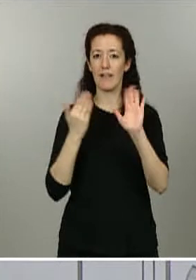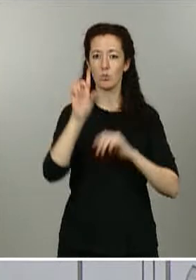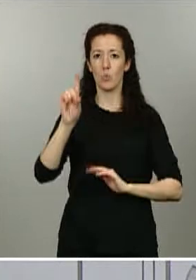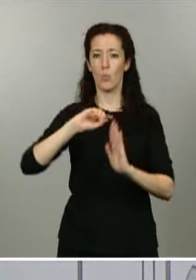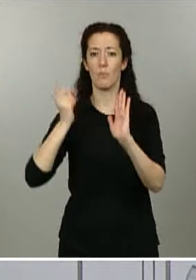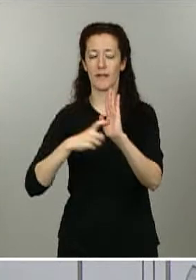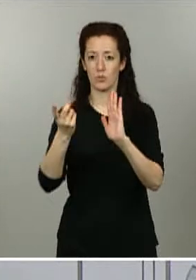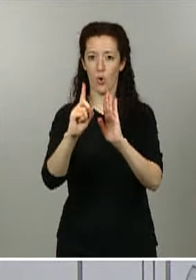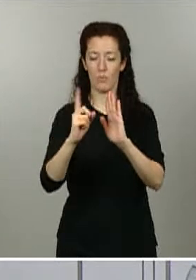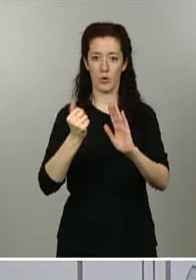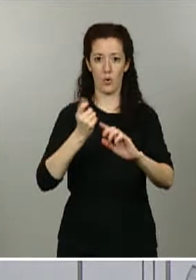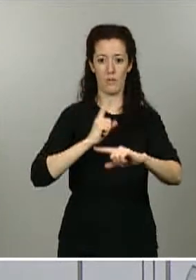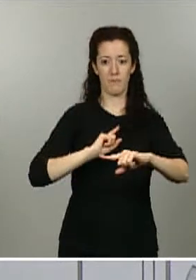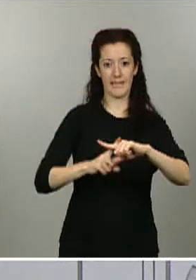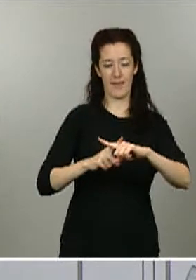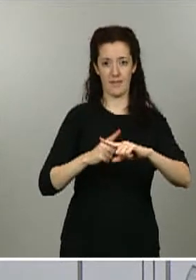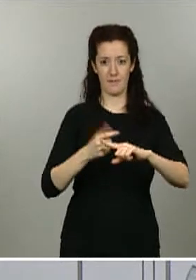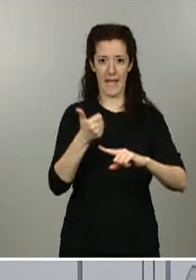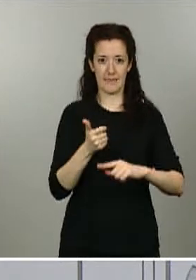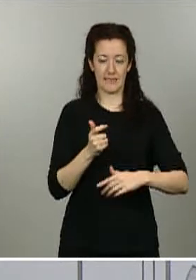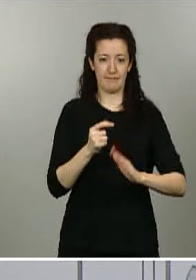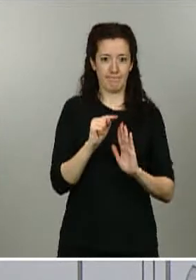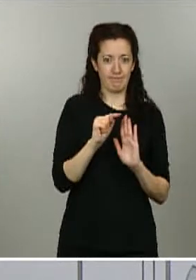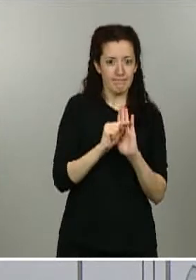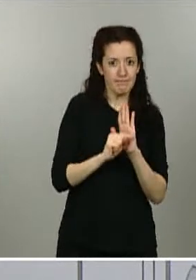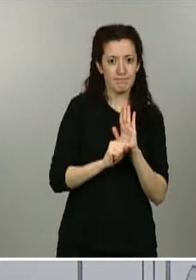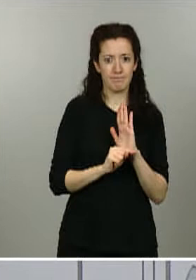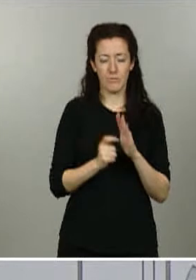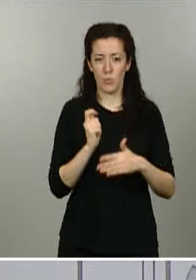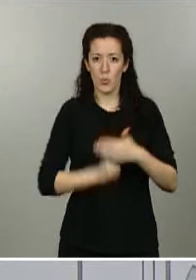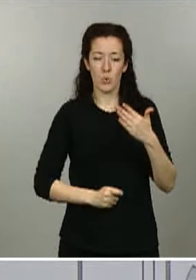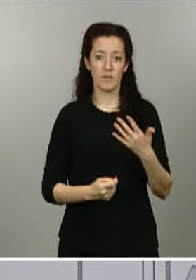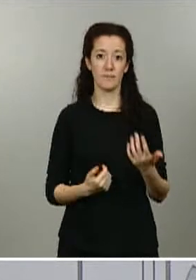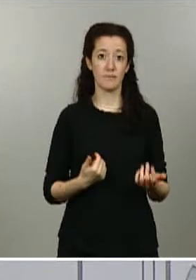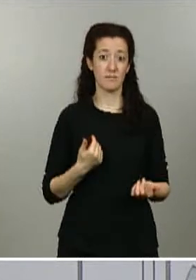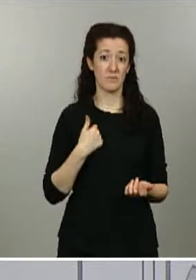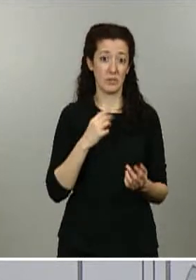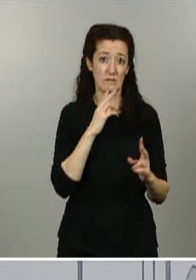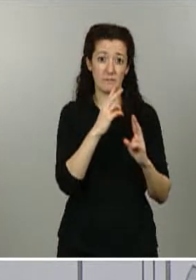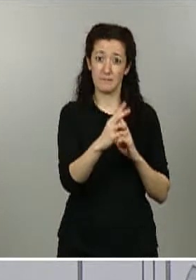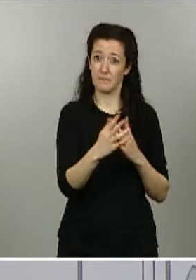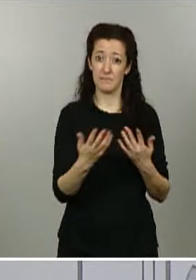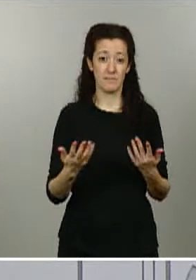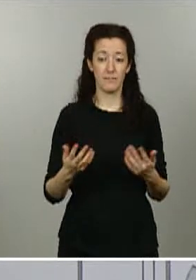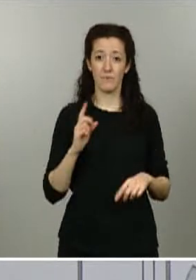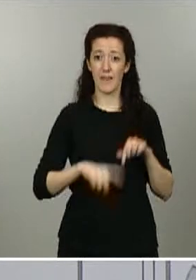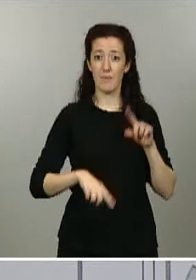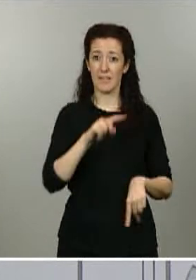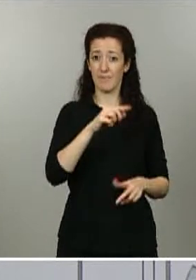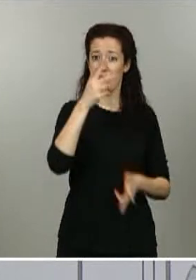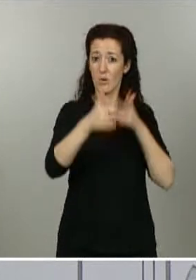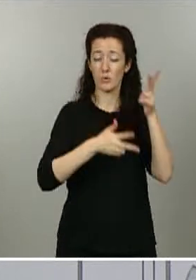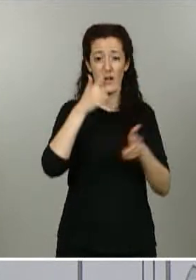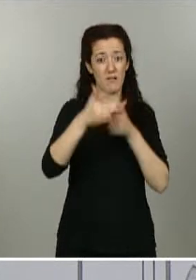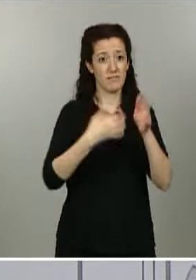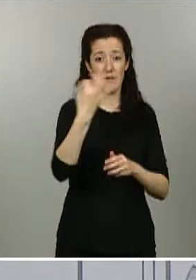yo no tengo nada que decir, no es algo que yo pueda valorar. Yo creo que es el Euskadi quien tiene que contarnos las razones.